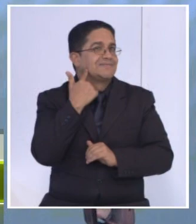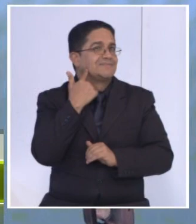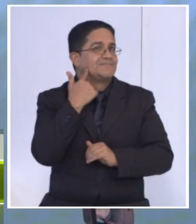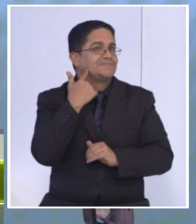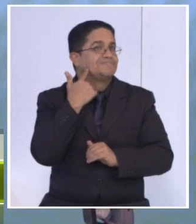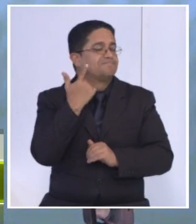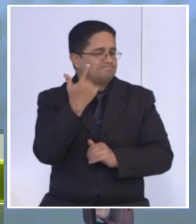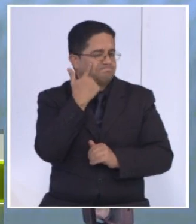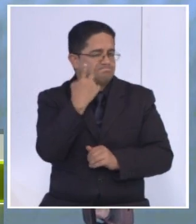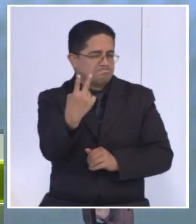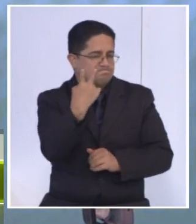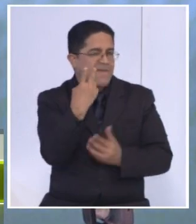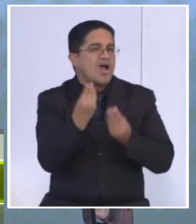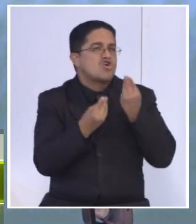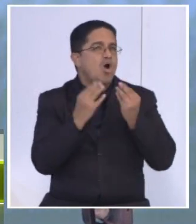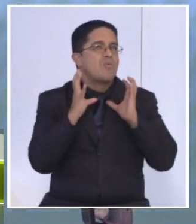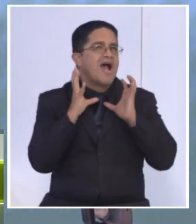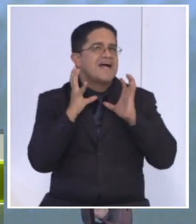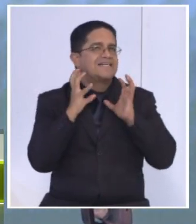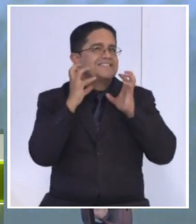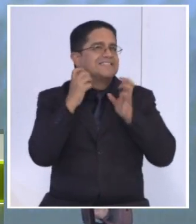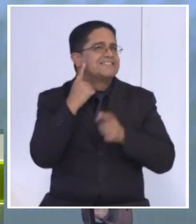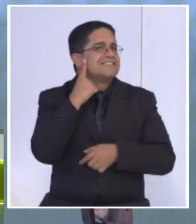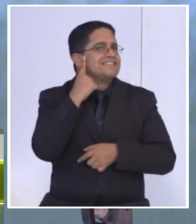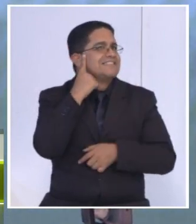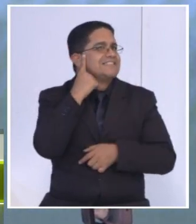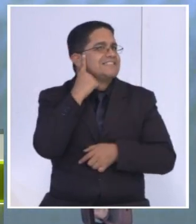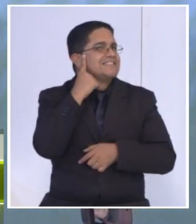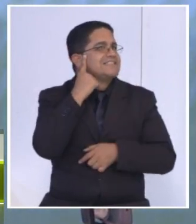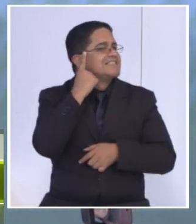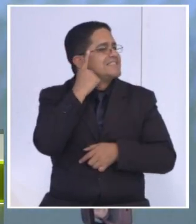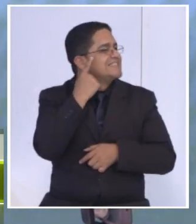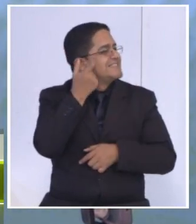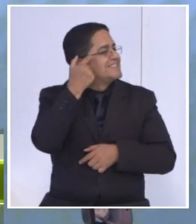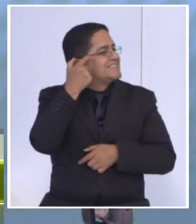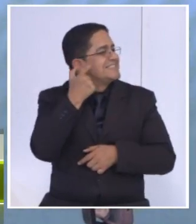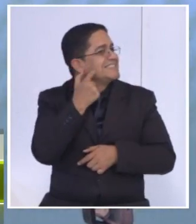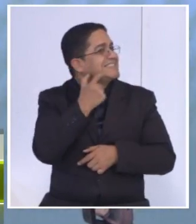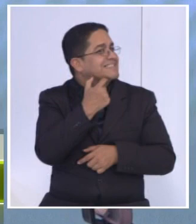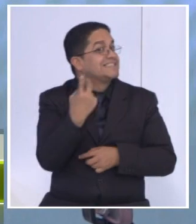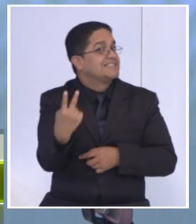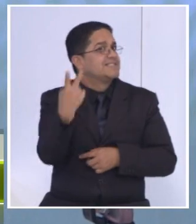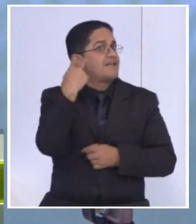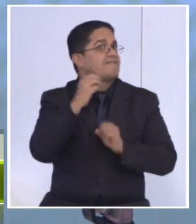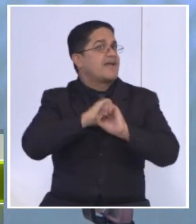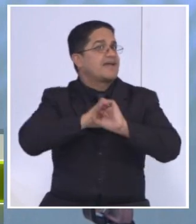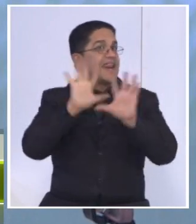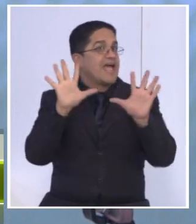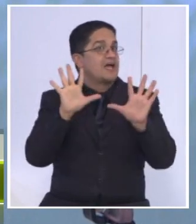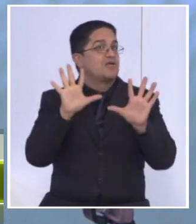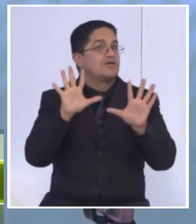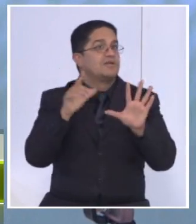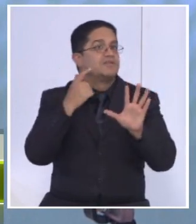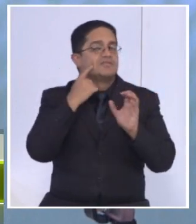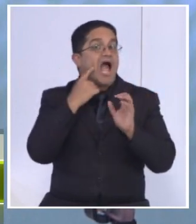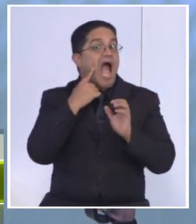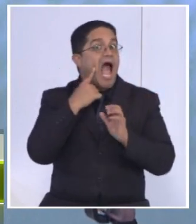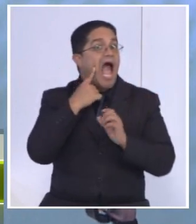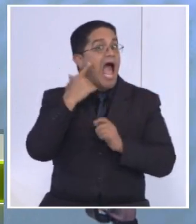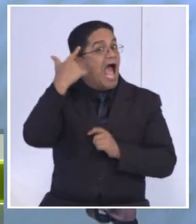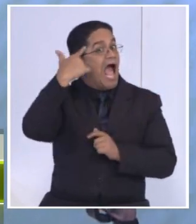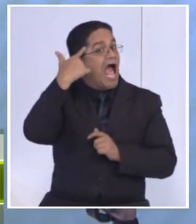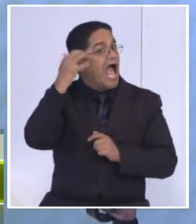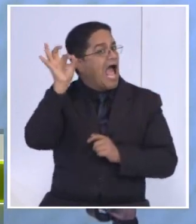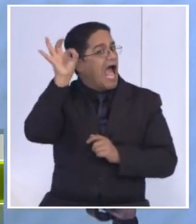cuando yo aprieto mis maceteros, yo hago esto, se me va a marcar el macetero. Cuando yo abro acá, se me